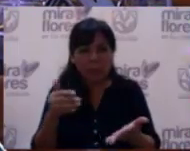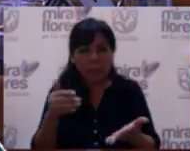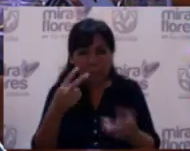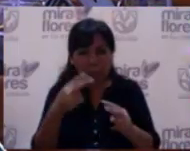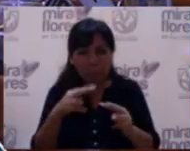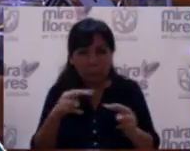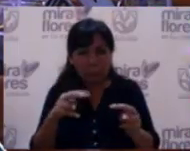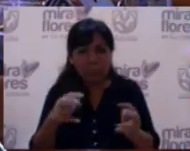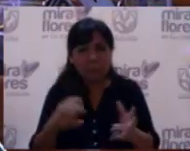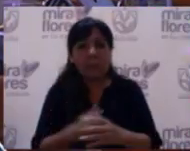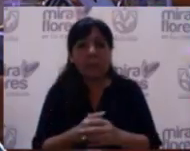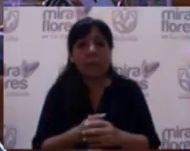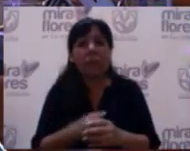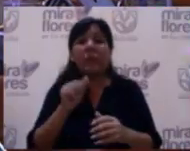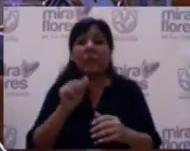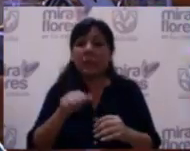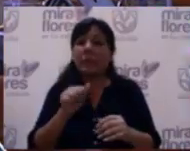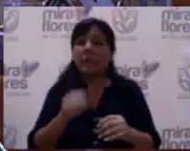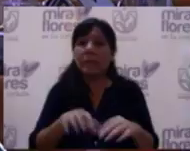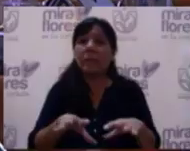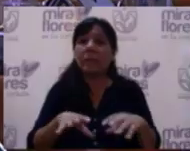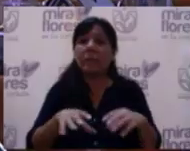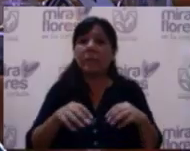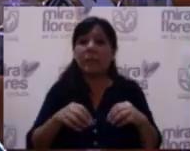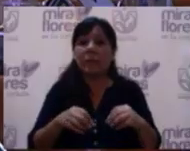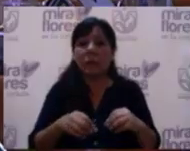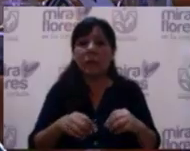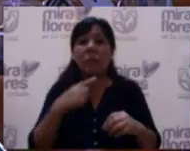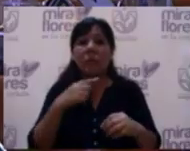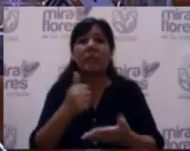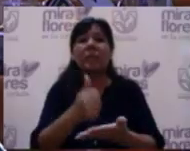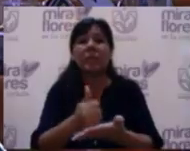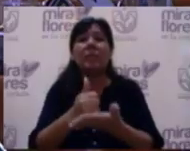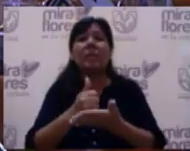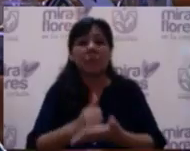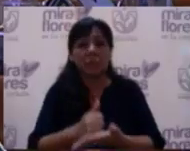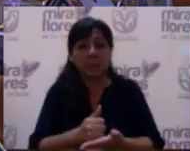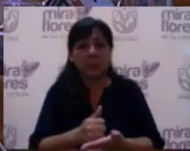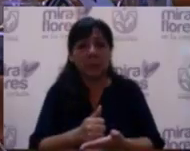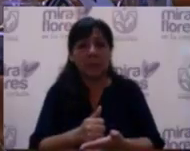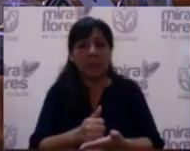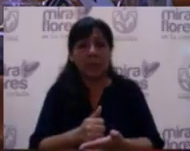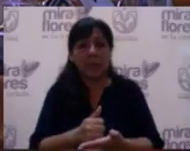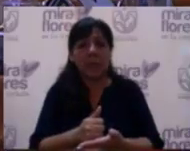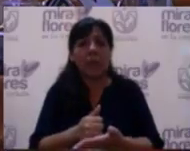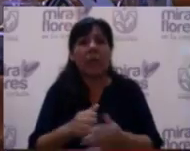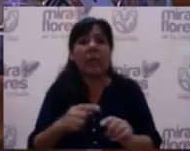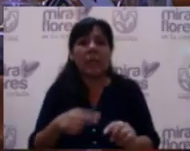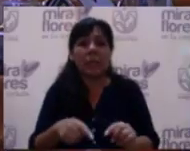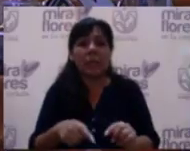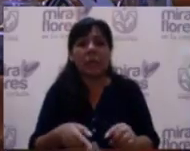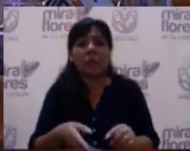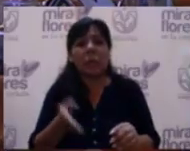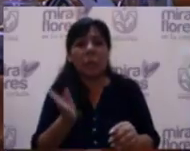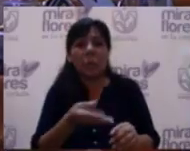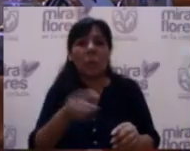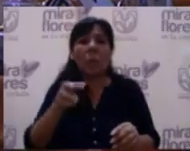legal y se aprobó porque trae ciertos beneficios para los vecinos, ¿no? La reducción de ciertas multas